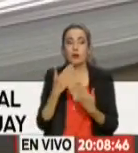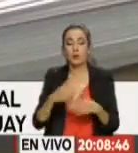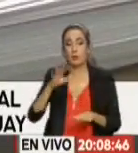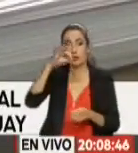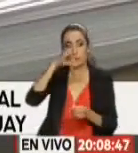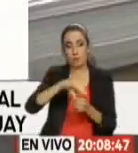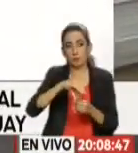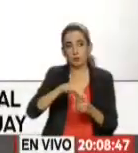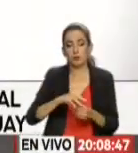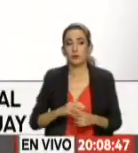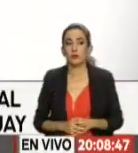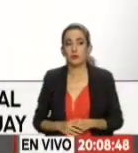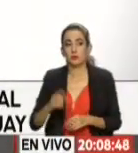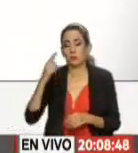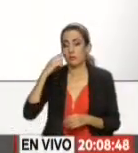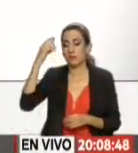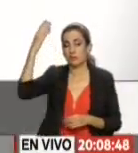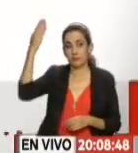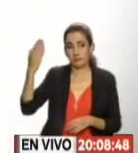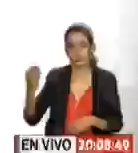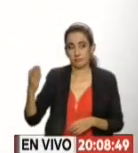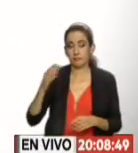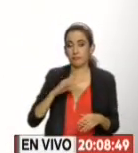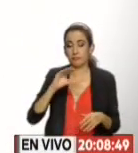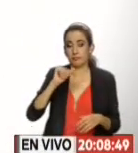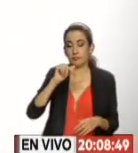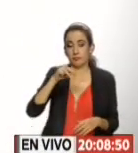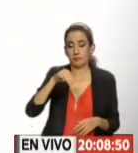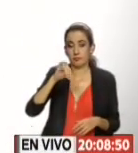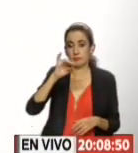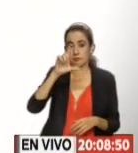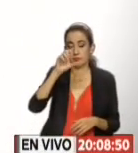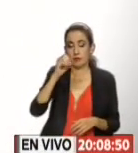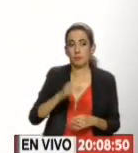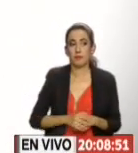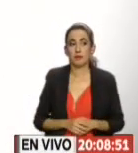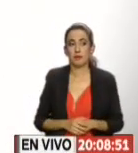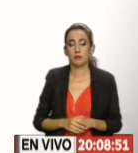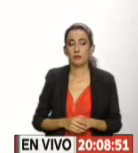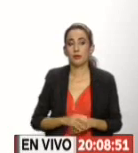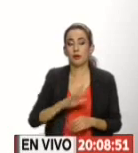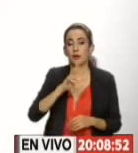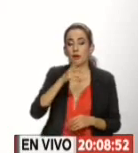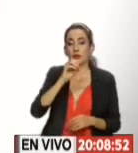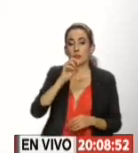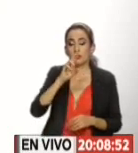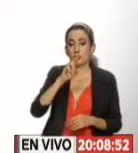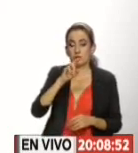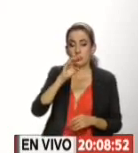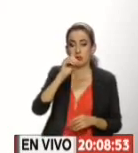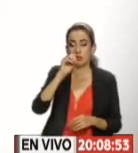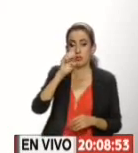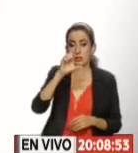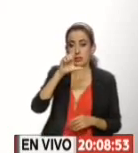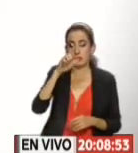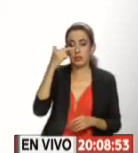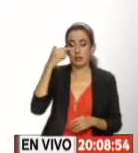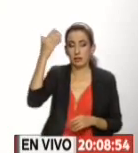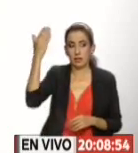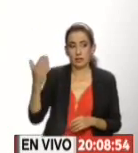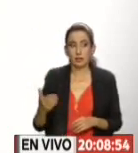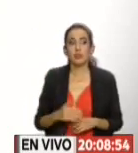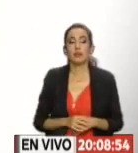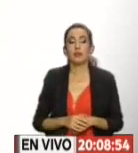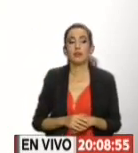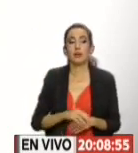voto popular. Baldor Bermeo es el alcalde de Camilo Ponce Enríquez, Delfilio Arévalo del Cantón Chordelej, Rigoberto Borja del Cantón El Pan,